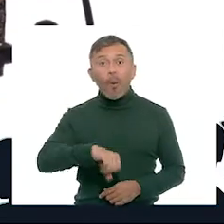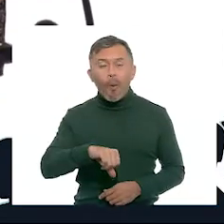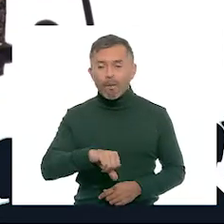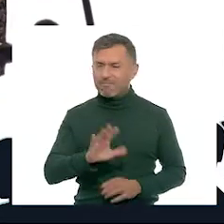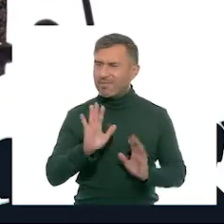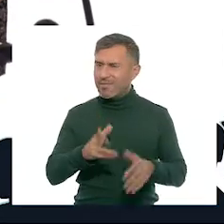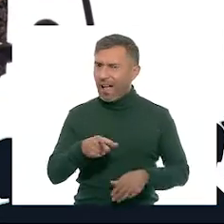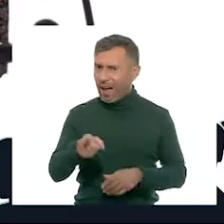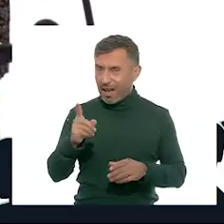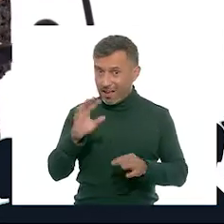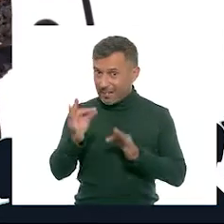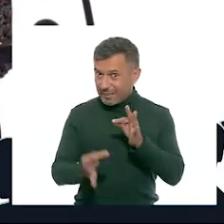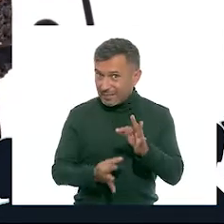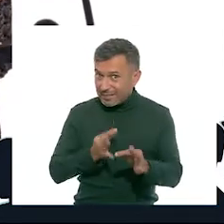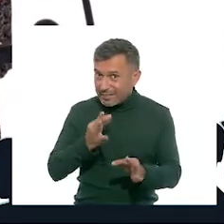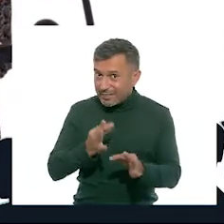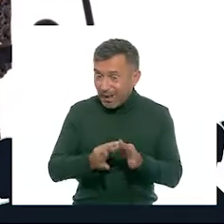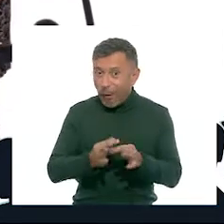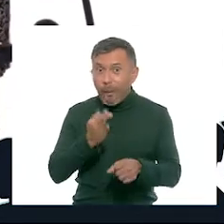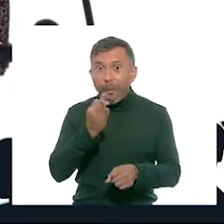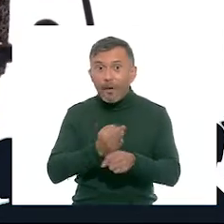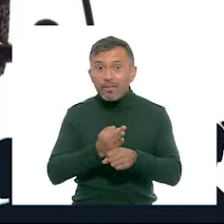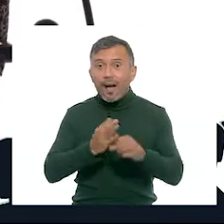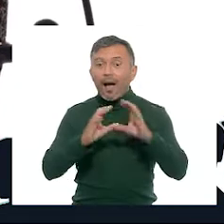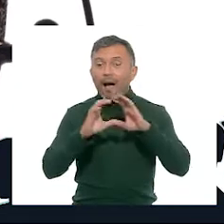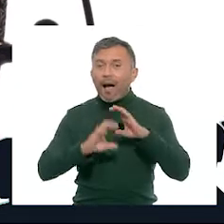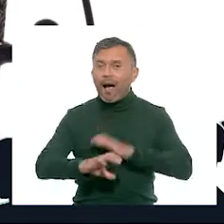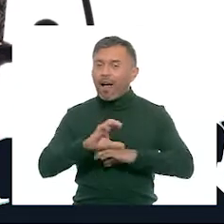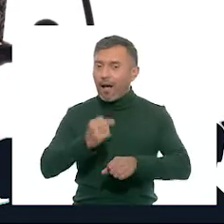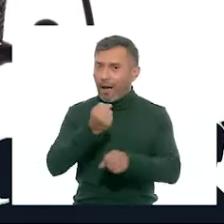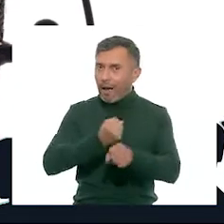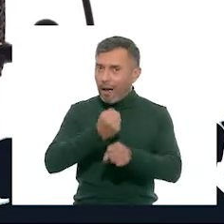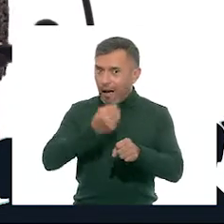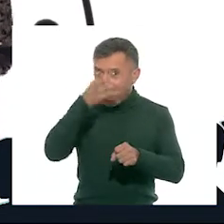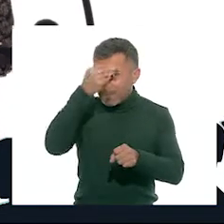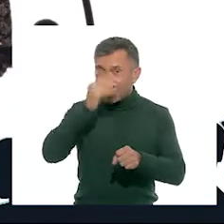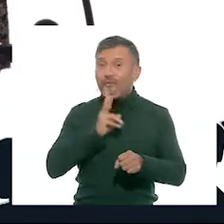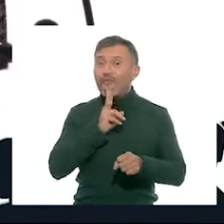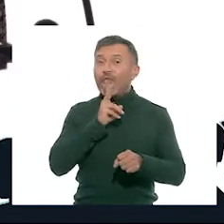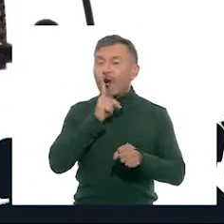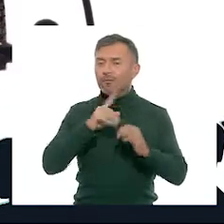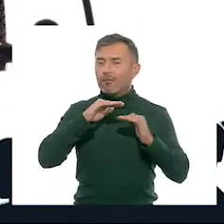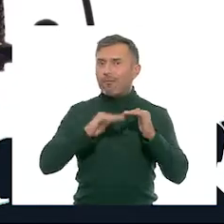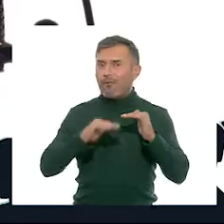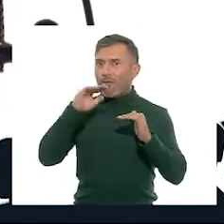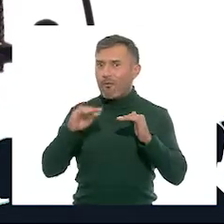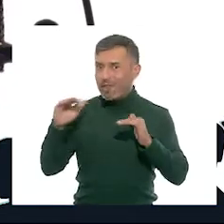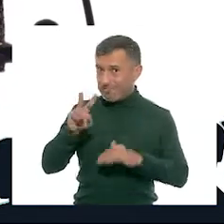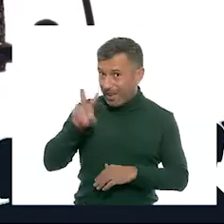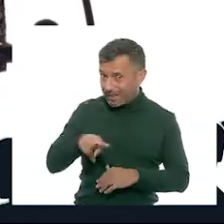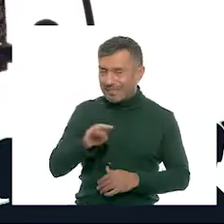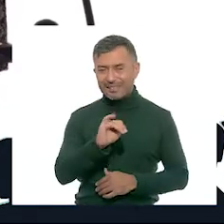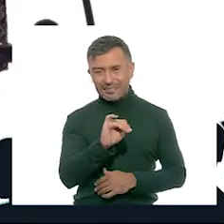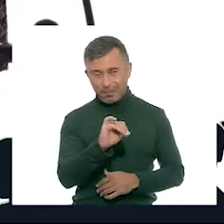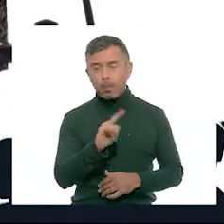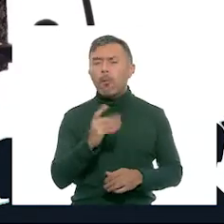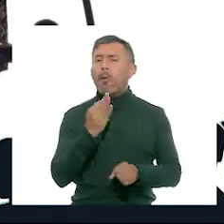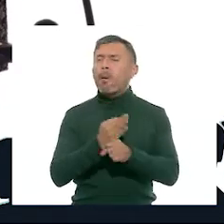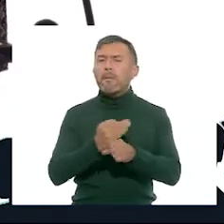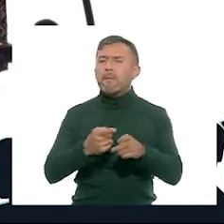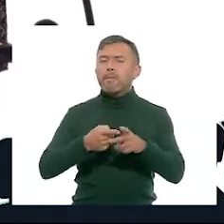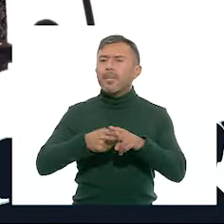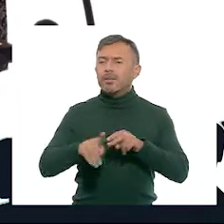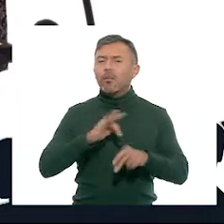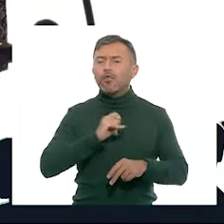lista para que comencemos con nuestra práctica de entonación, ¿verdad? Sí. Pues, ¿qué te parece si para comenzar hacemos una práctica